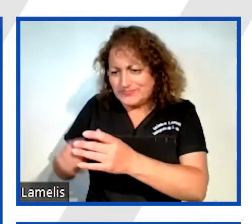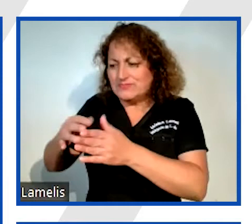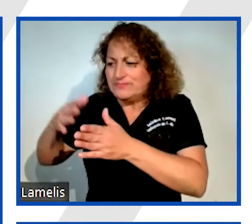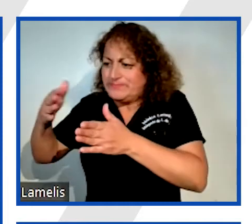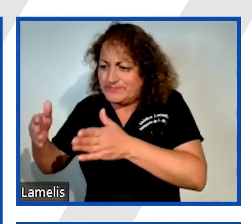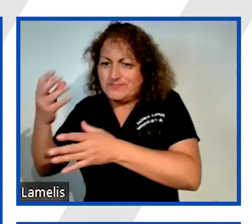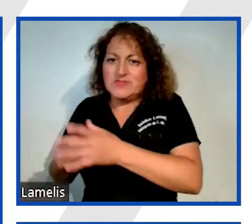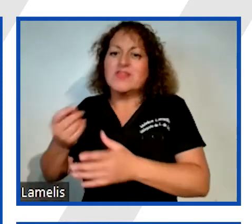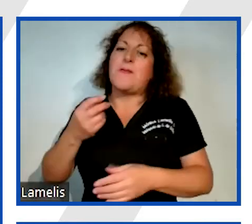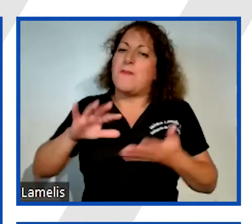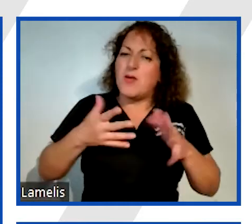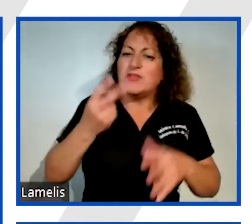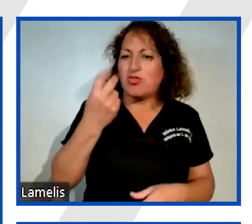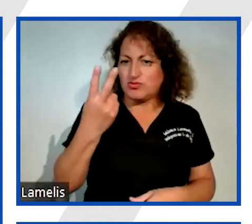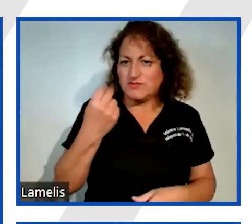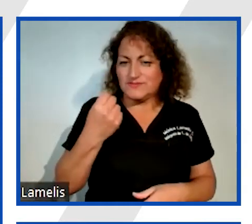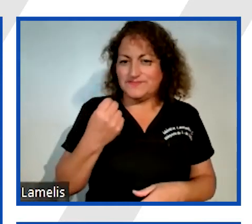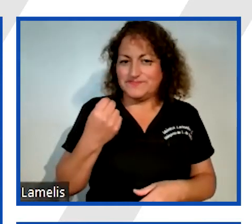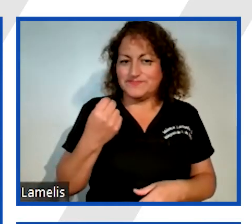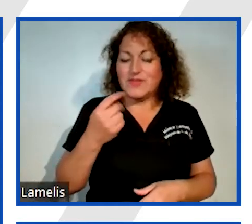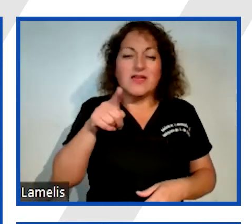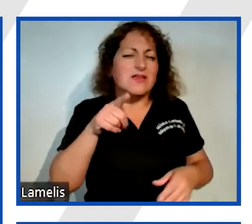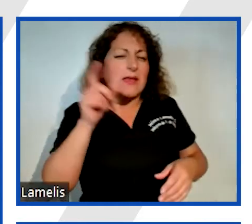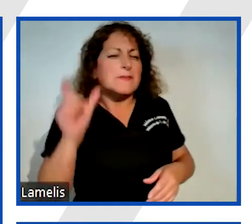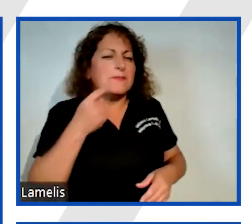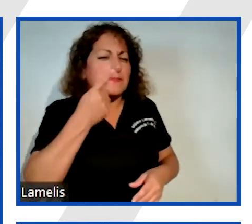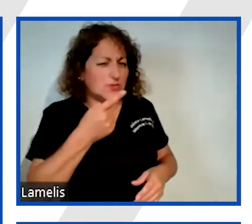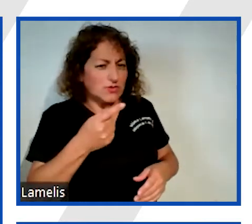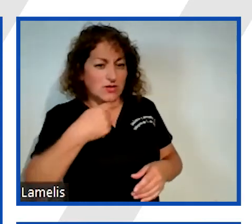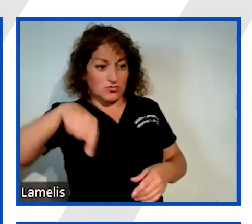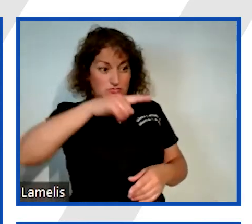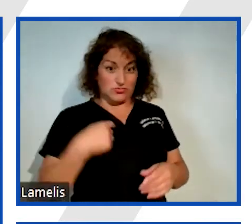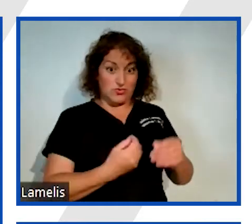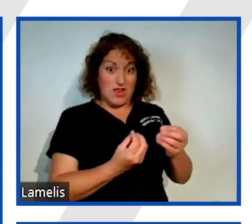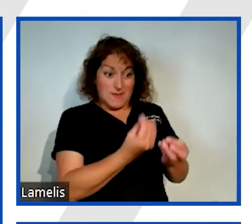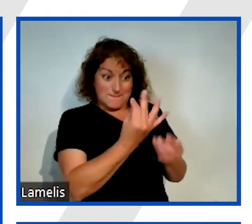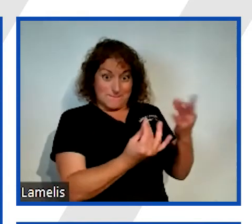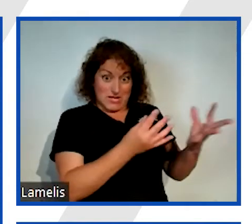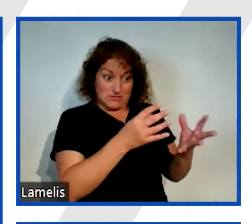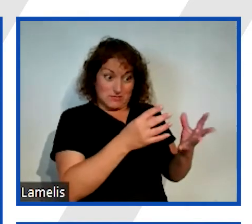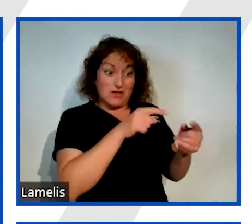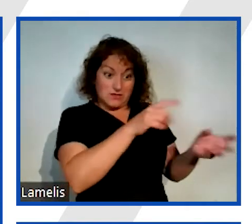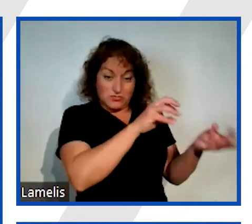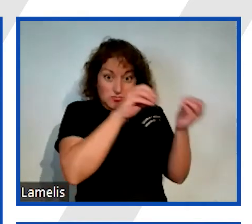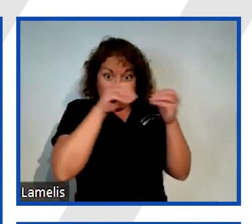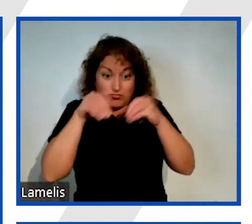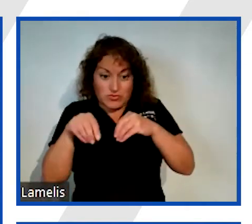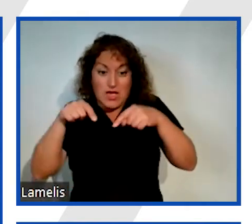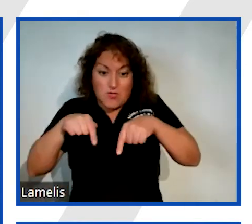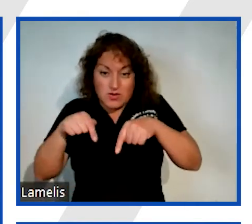no nos venimos de las plantas nosotros venimos de las biomoléculas y las plantas también todos venimos de